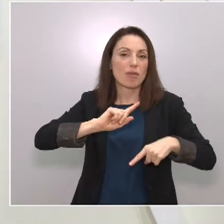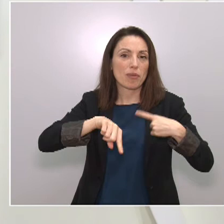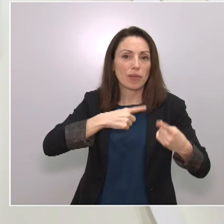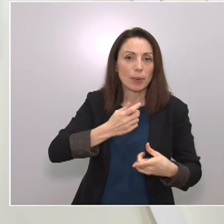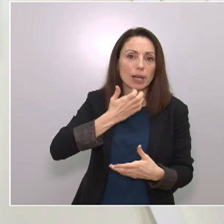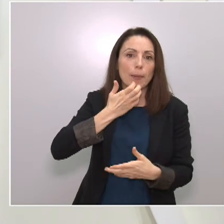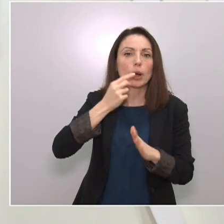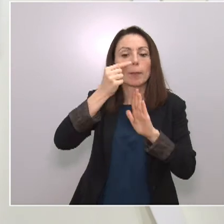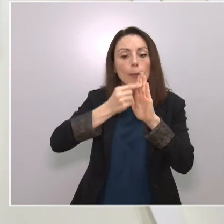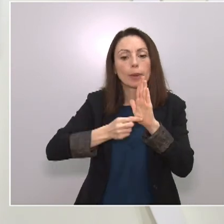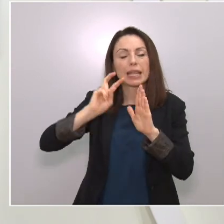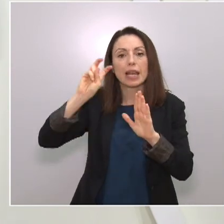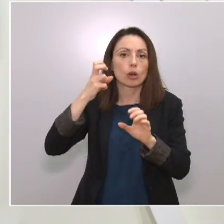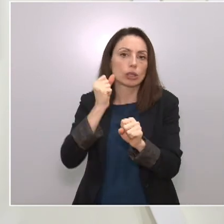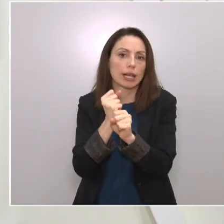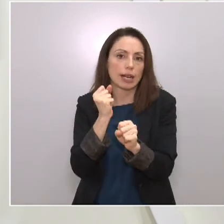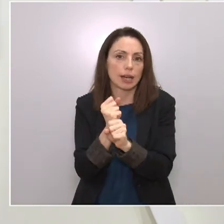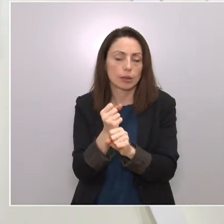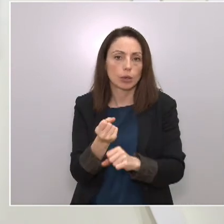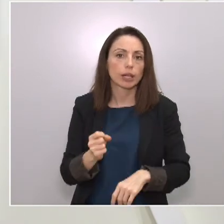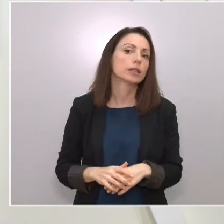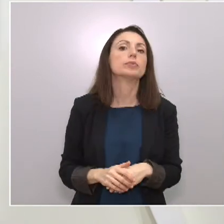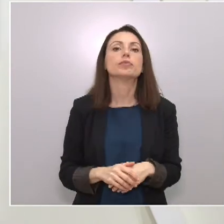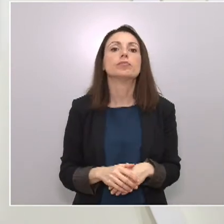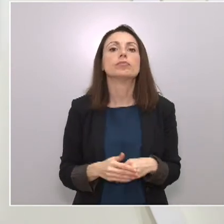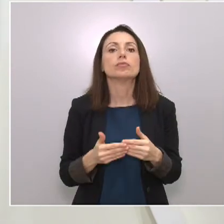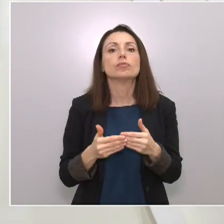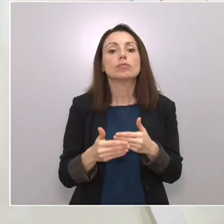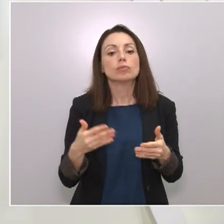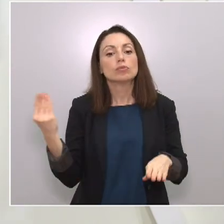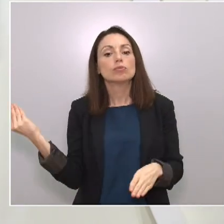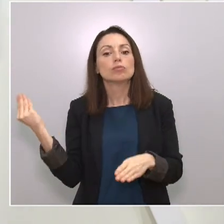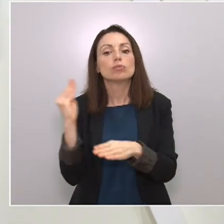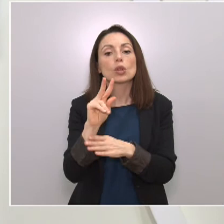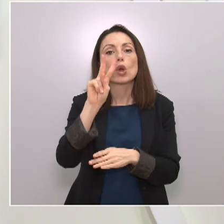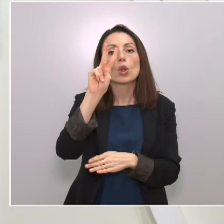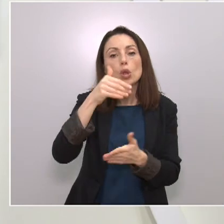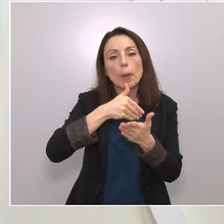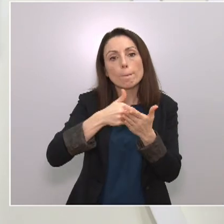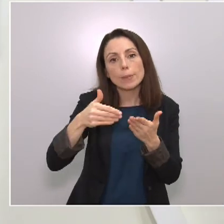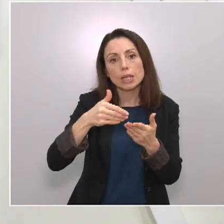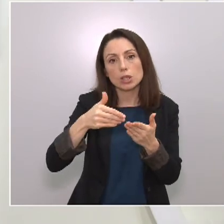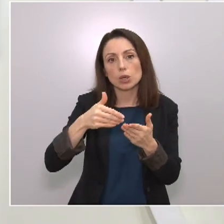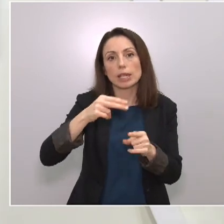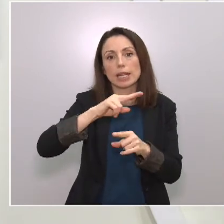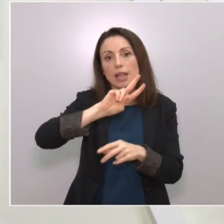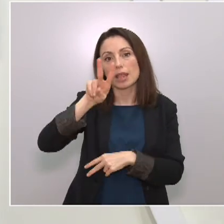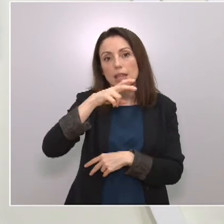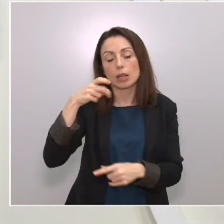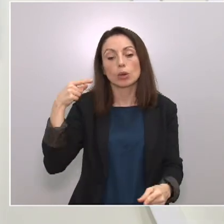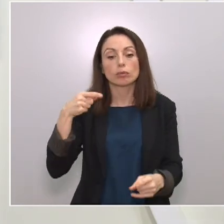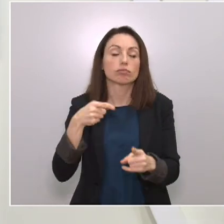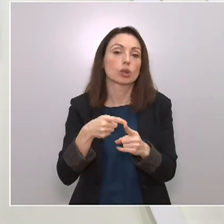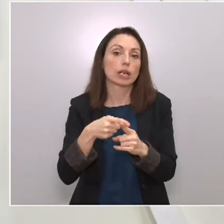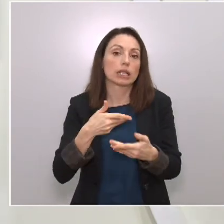otra medida laboral, y vamos a destinar, como digo, estos más de 2 millones de euros para ayudar a